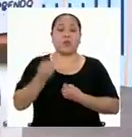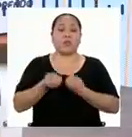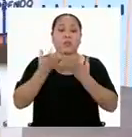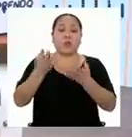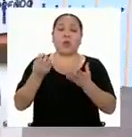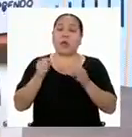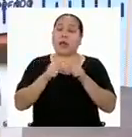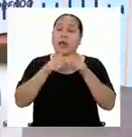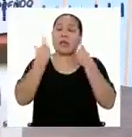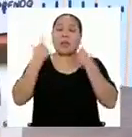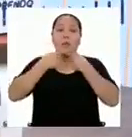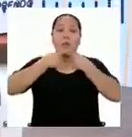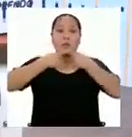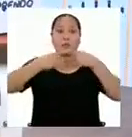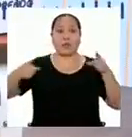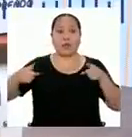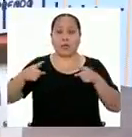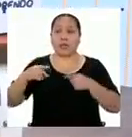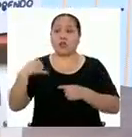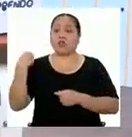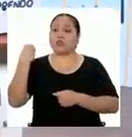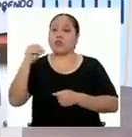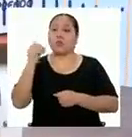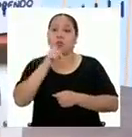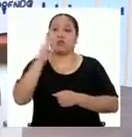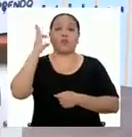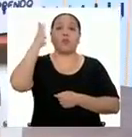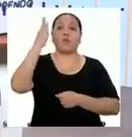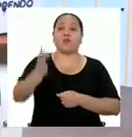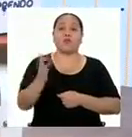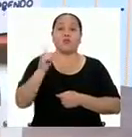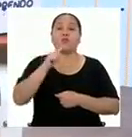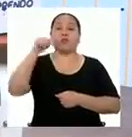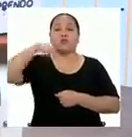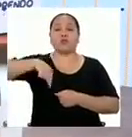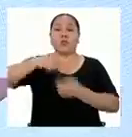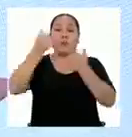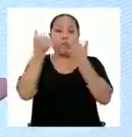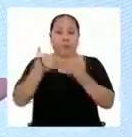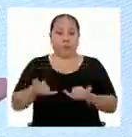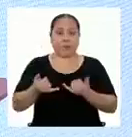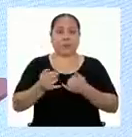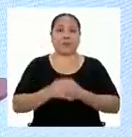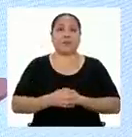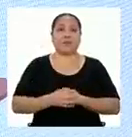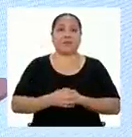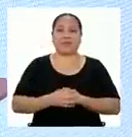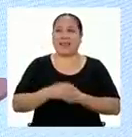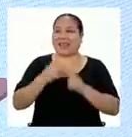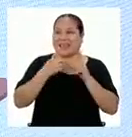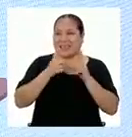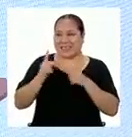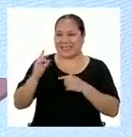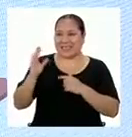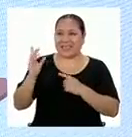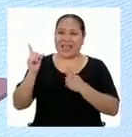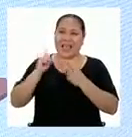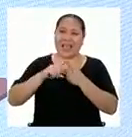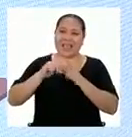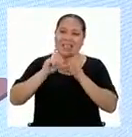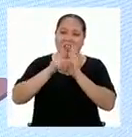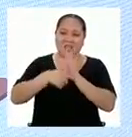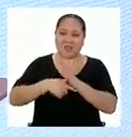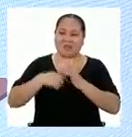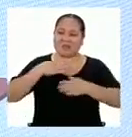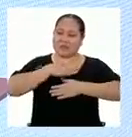mensaje. Las y los jóvenes no son el futuro, son el presente. ¿Listo? Hasta luego. Ha sido